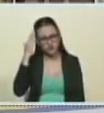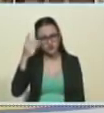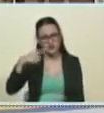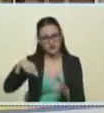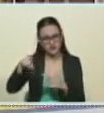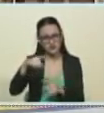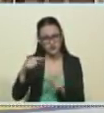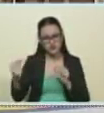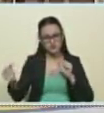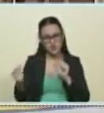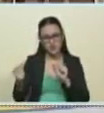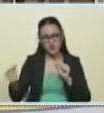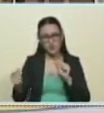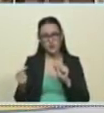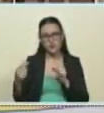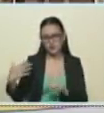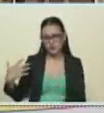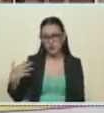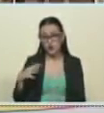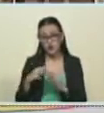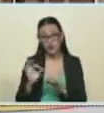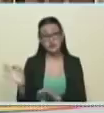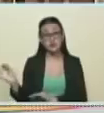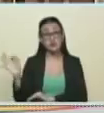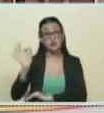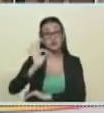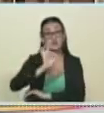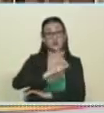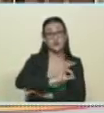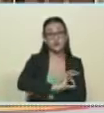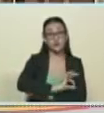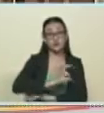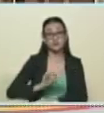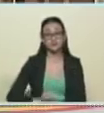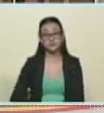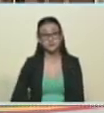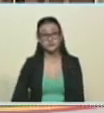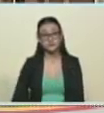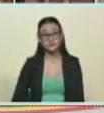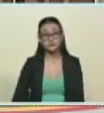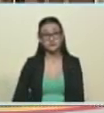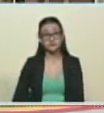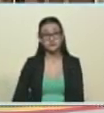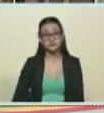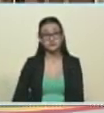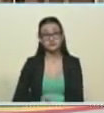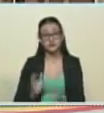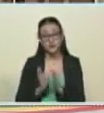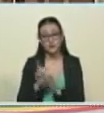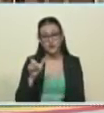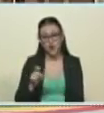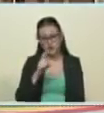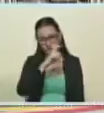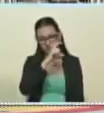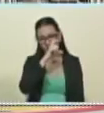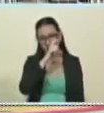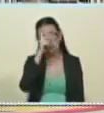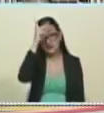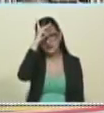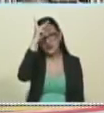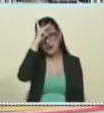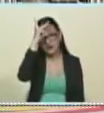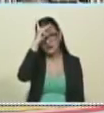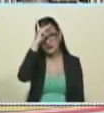deliberando durante todo el día de hoy, le pido al compañero Tarek El Aissami, al